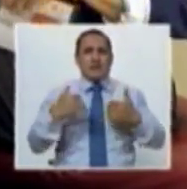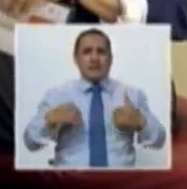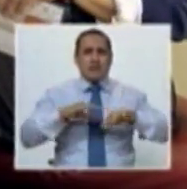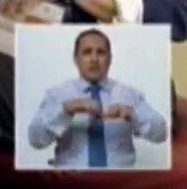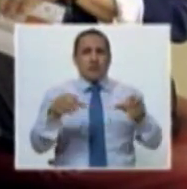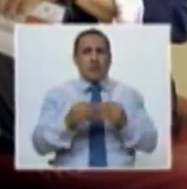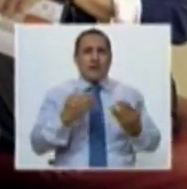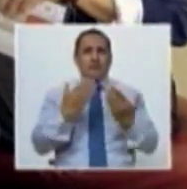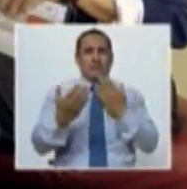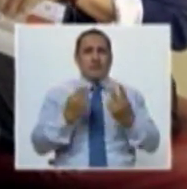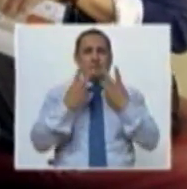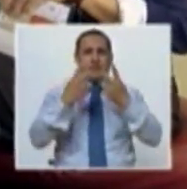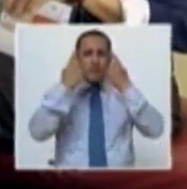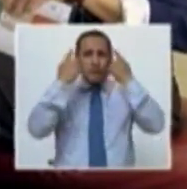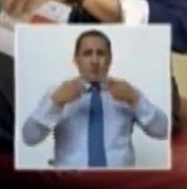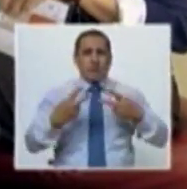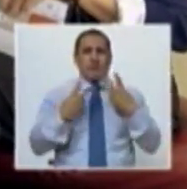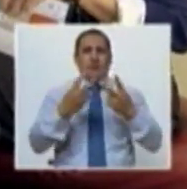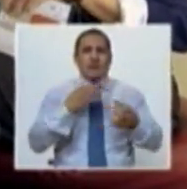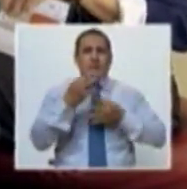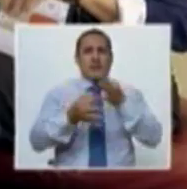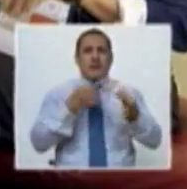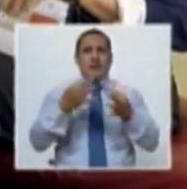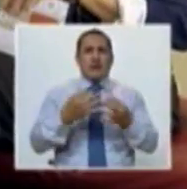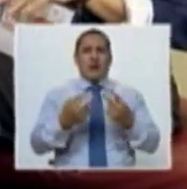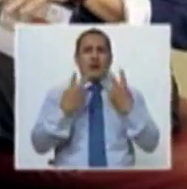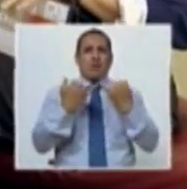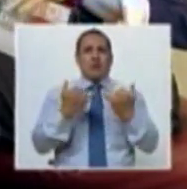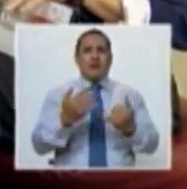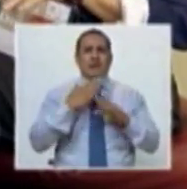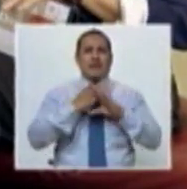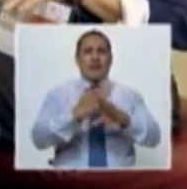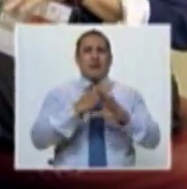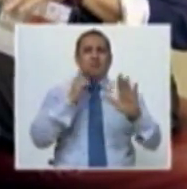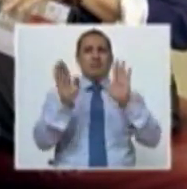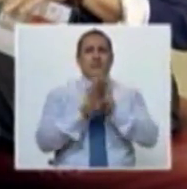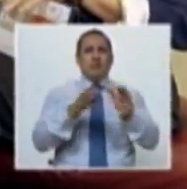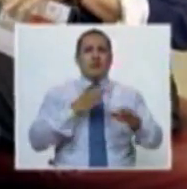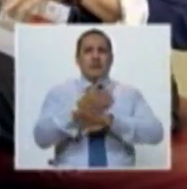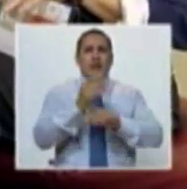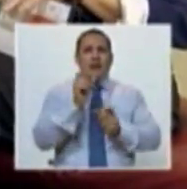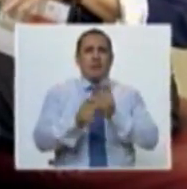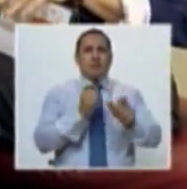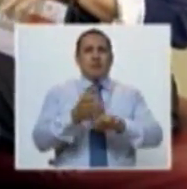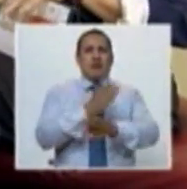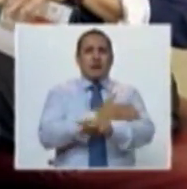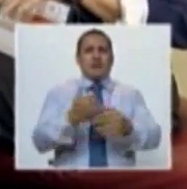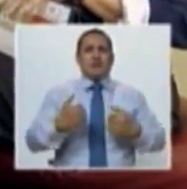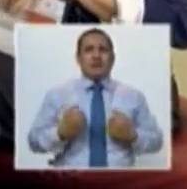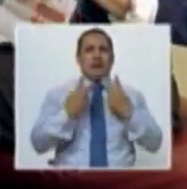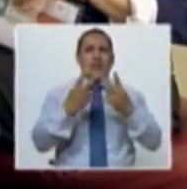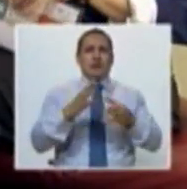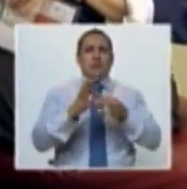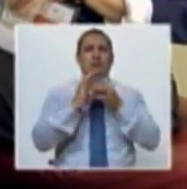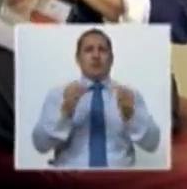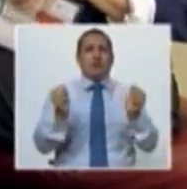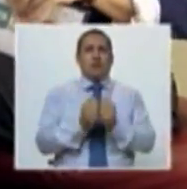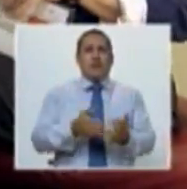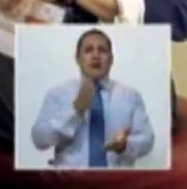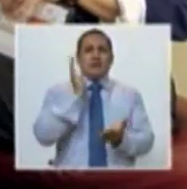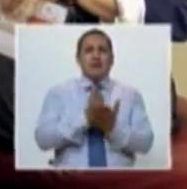¿no? Que estamos todos de acuerdo, como por ejemplo el negarles el acceso a personas que han tenido vinculación como sentencias